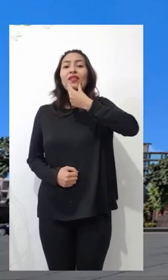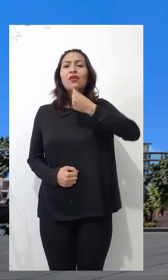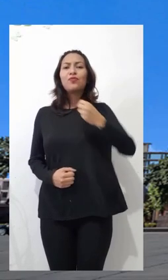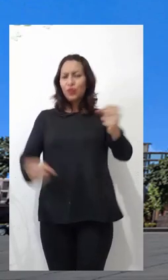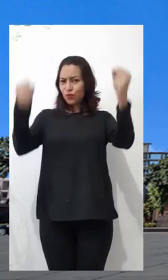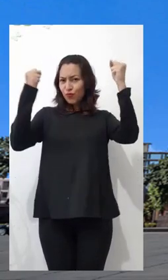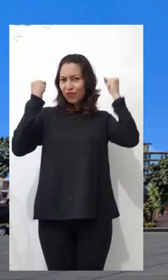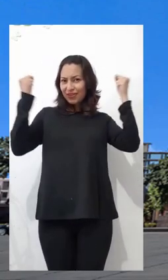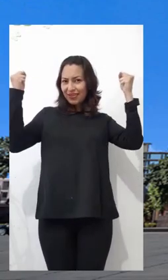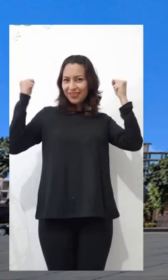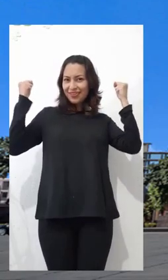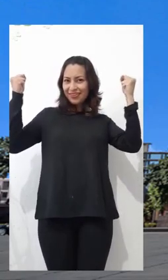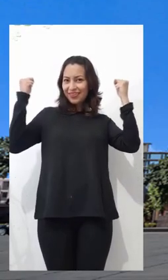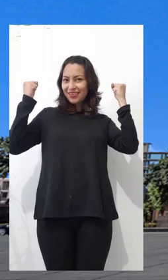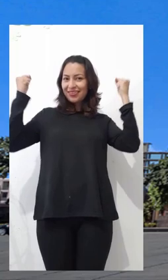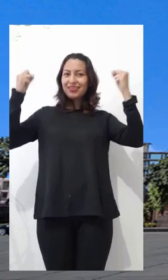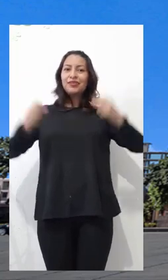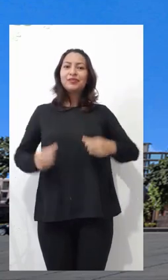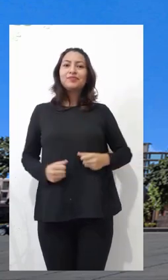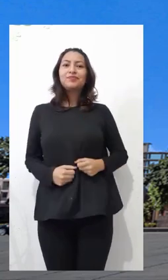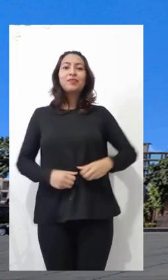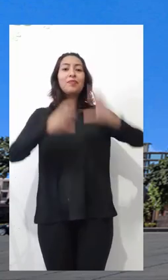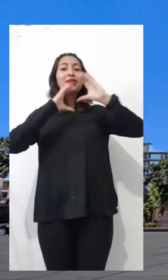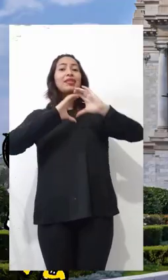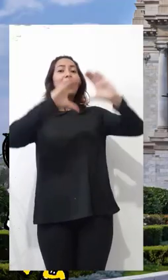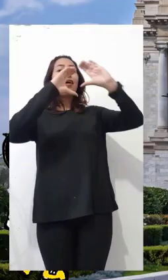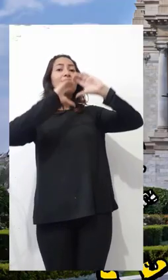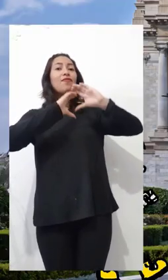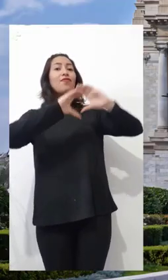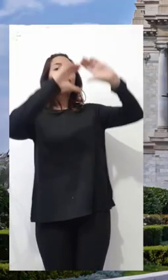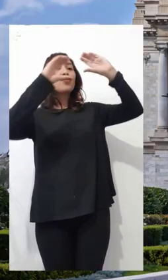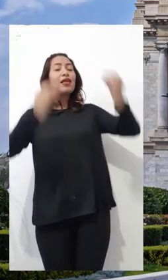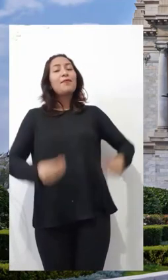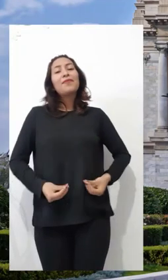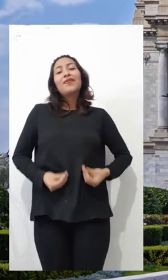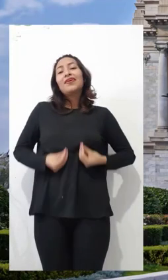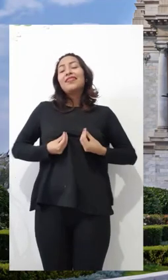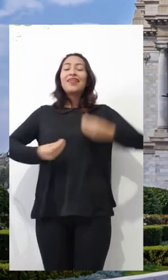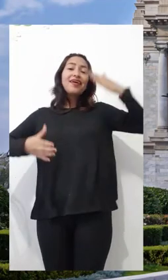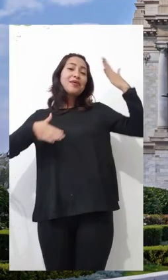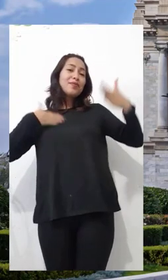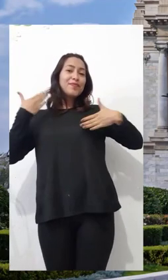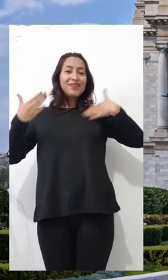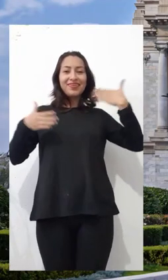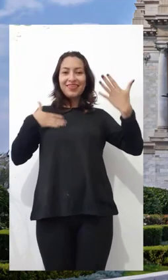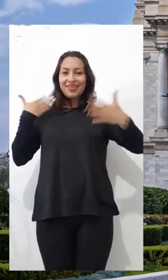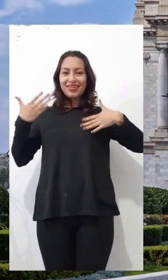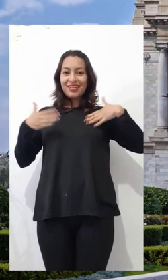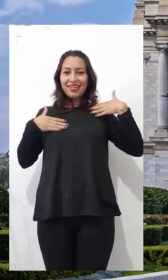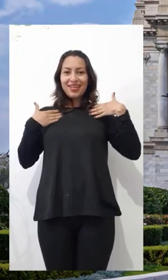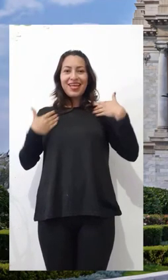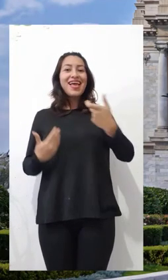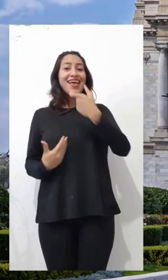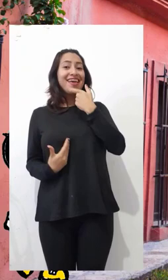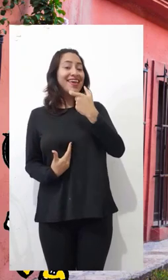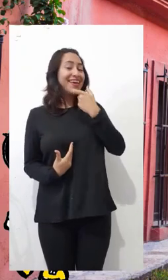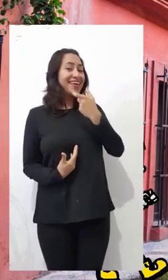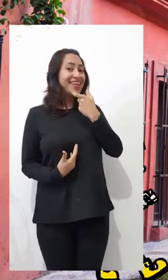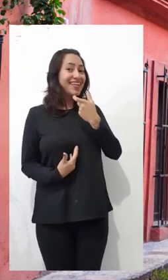de un niño feliz. Que mis cantos alegren la vida